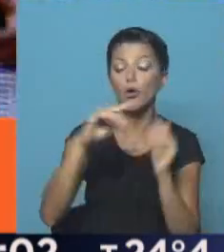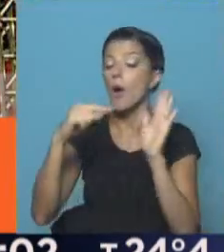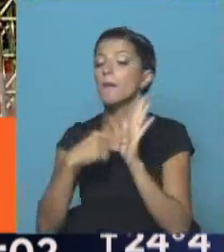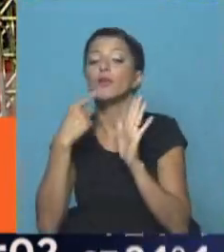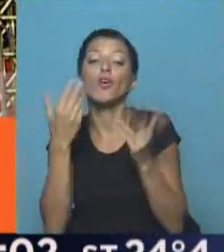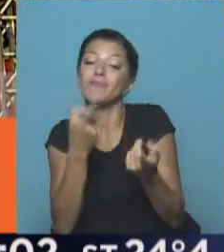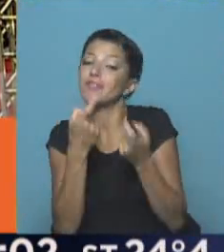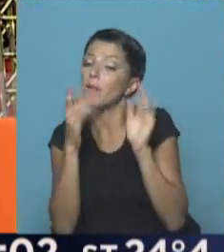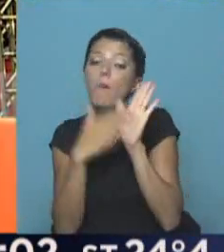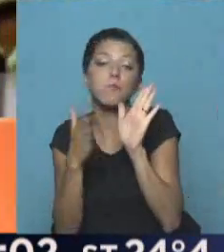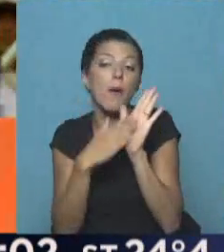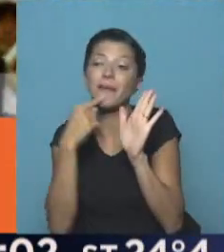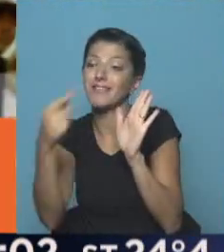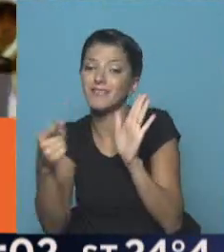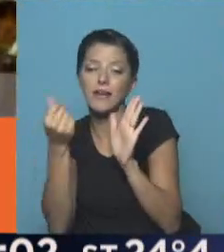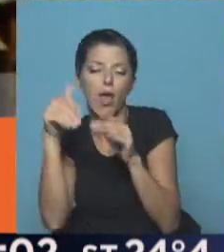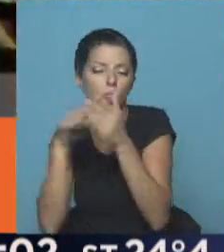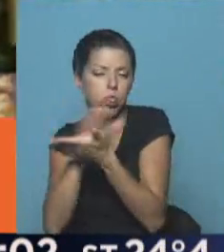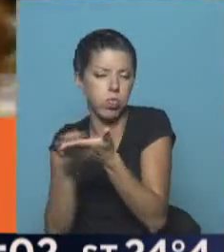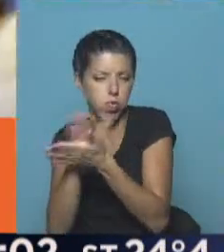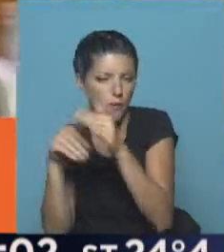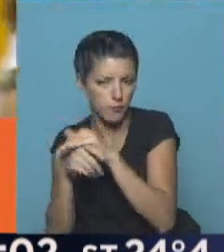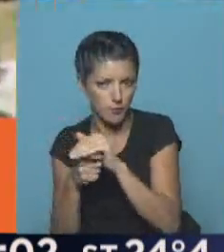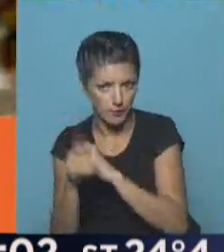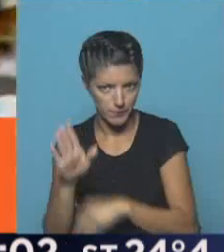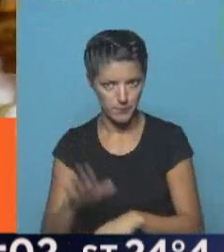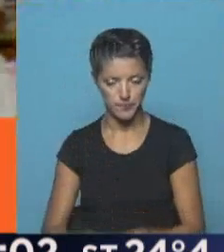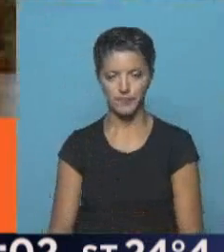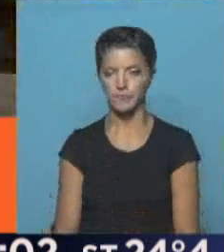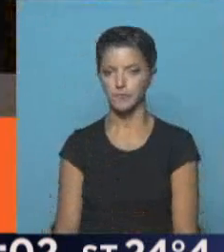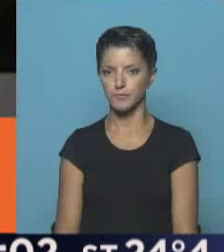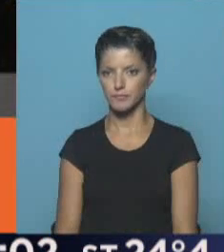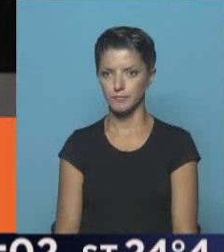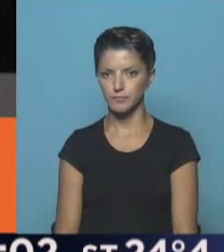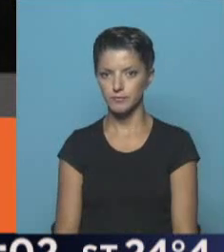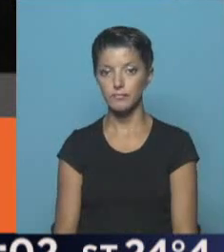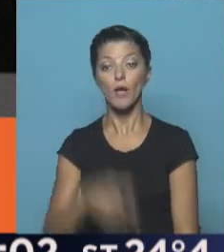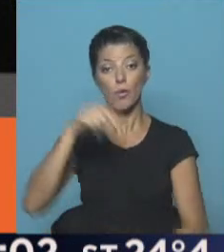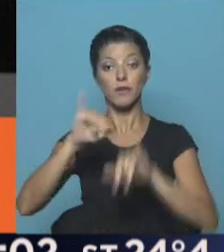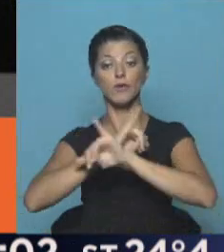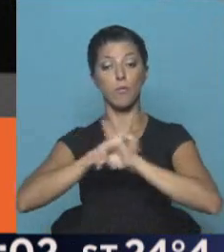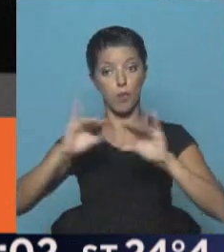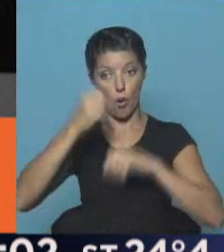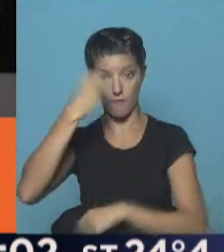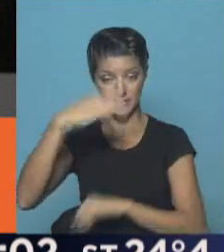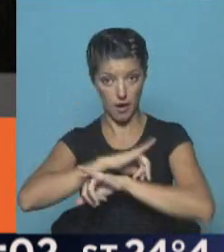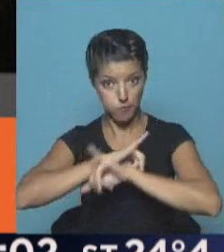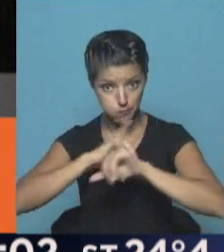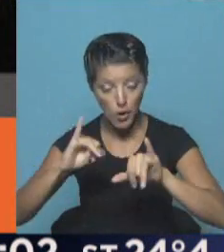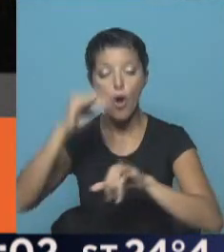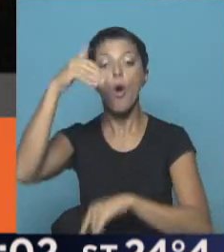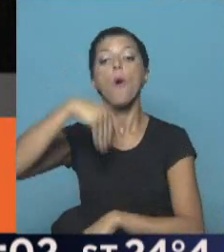de pruebas que sustenten las denuncias. Tras confirmarse los resultados oficiales, Moreno,